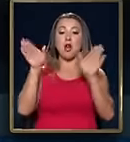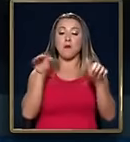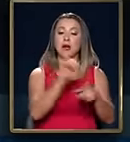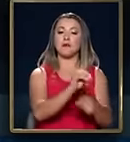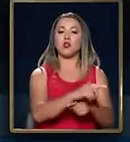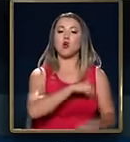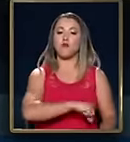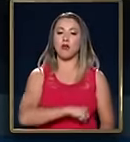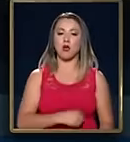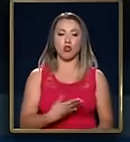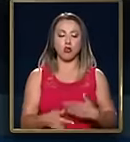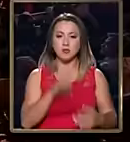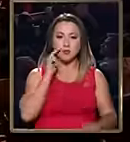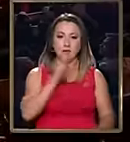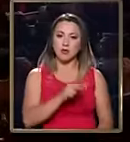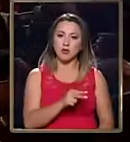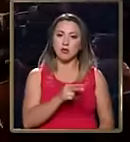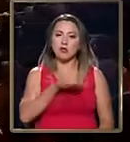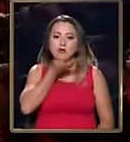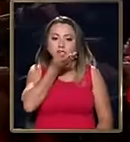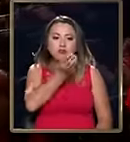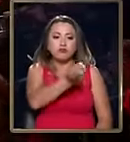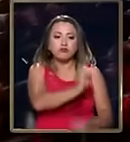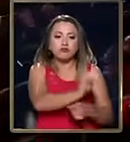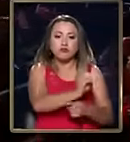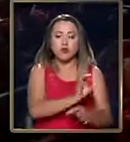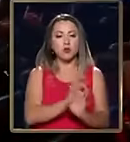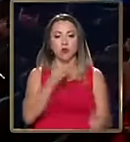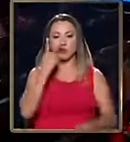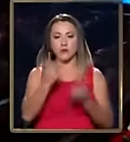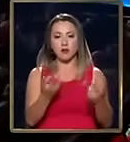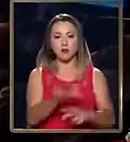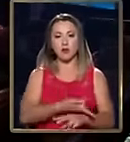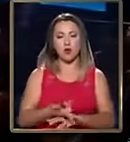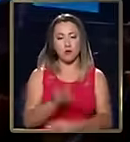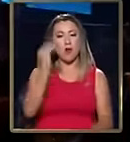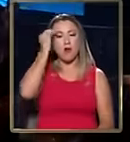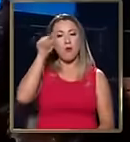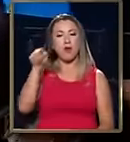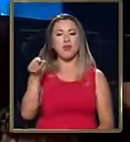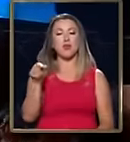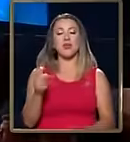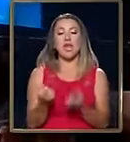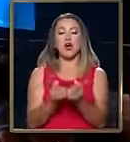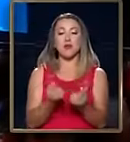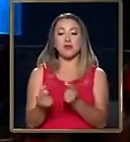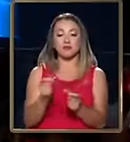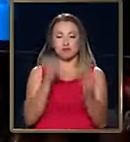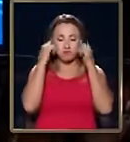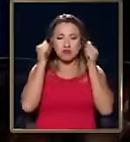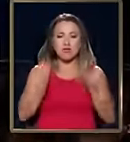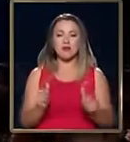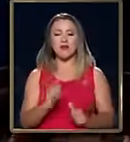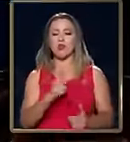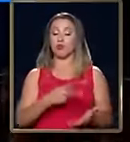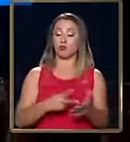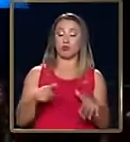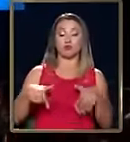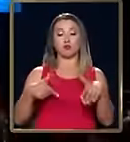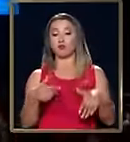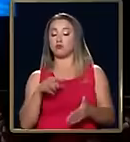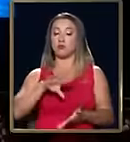weón? ¿Dónde se había visto esa cosa en este país, weón? Todavía me acuerdo cuando los economistas dijeron, no, weón, si en el 2017